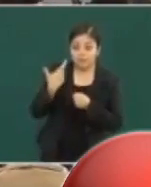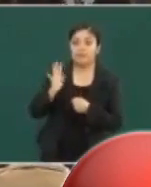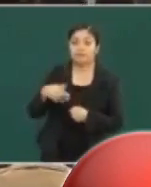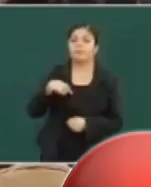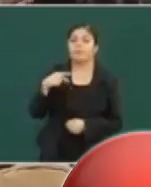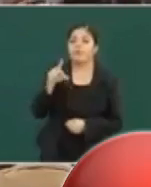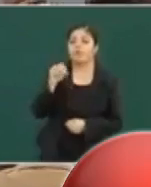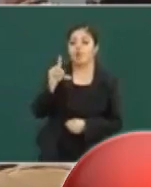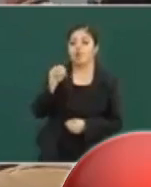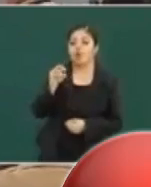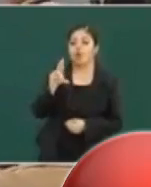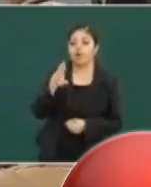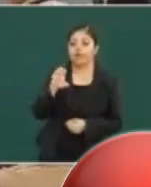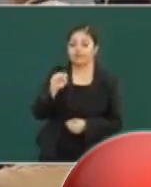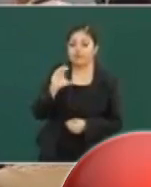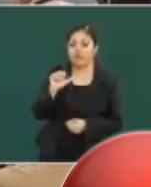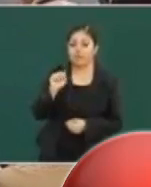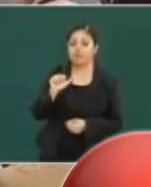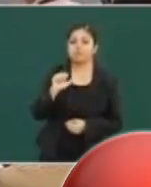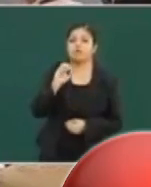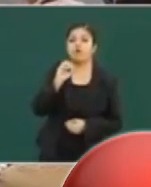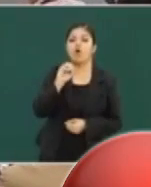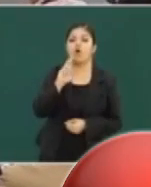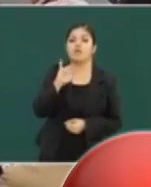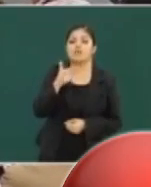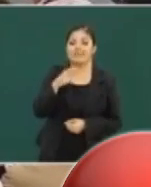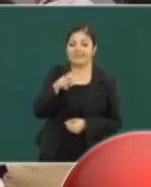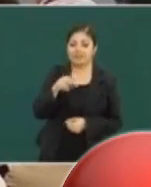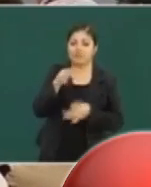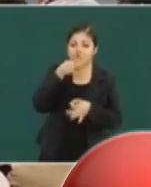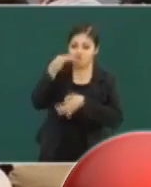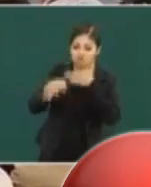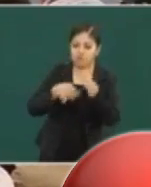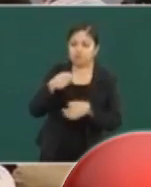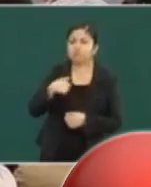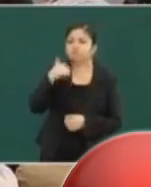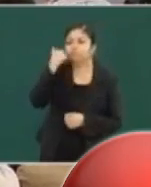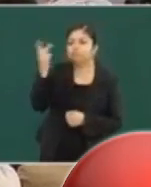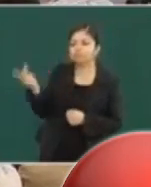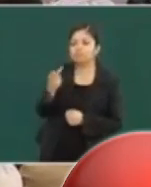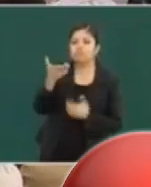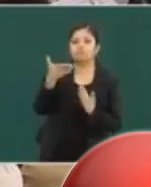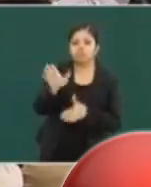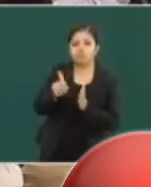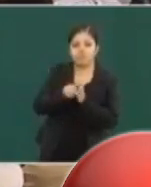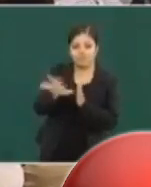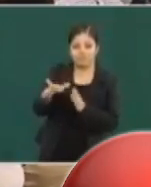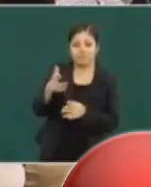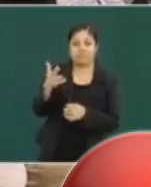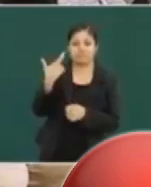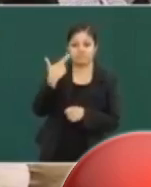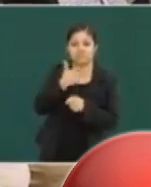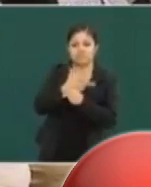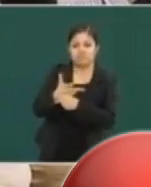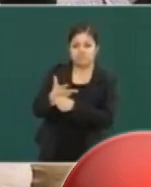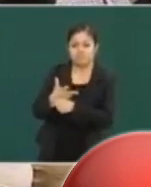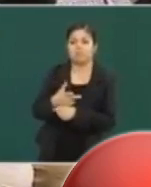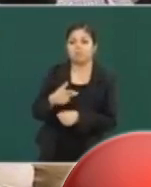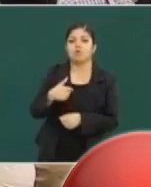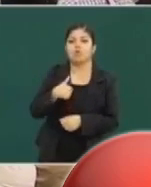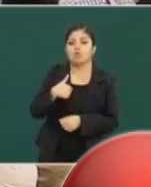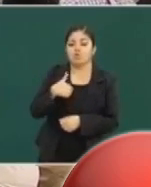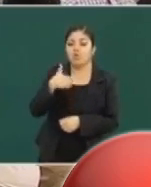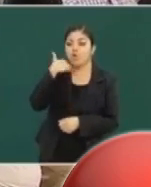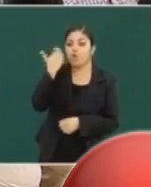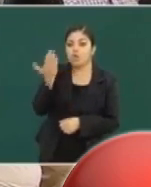Flores Casas, de Origen Noticias y Portada de México. Yo preguntarle, bueno, de cuestión de la prensa, si es momento de hacer un llamado a no